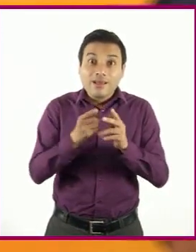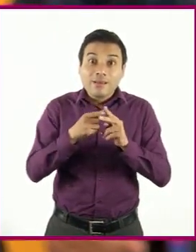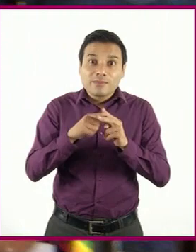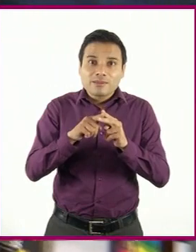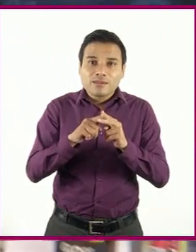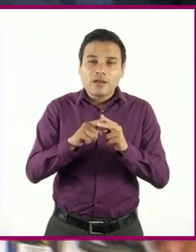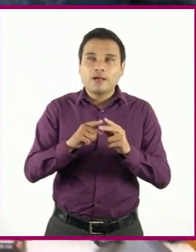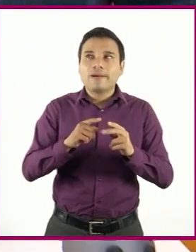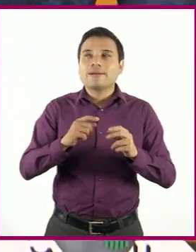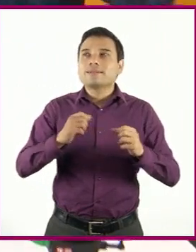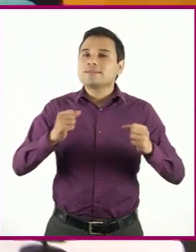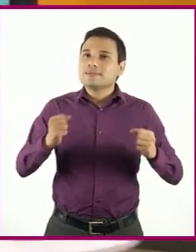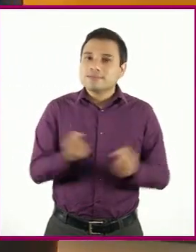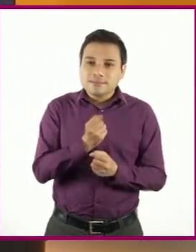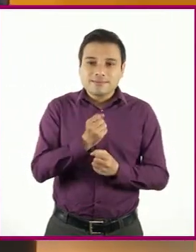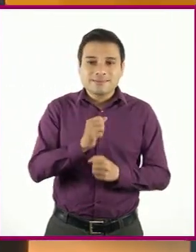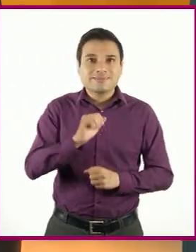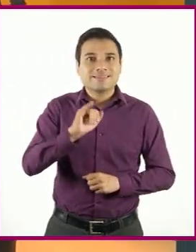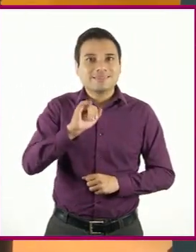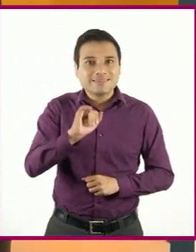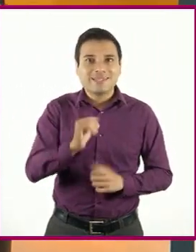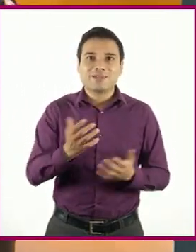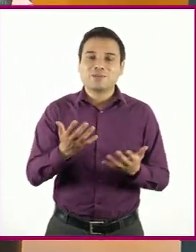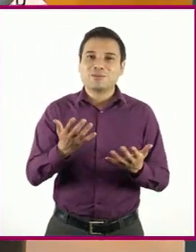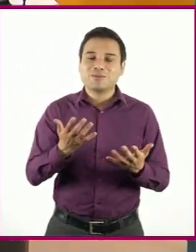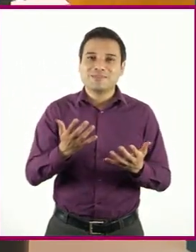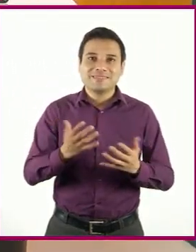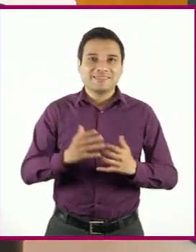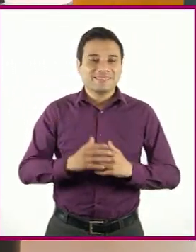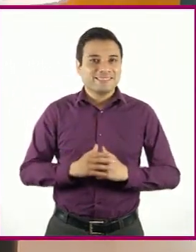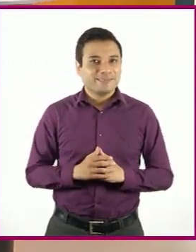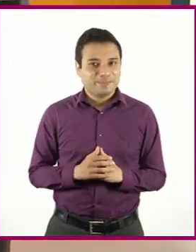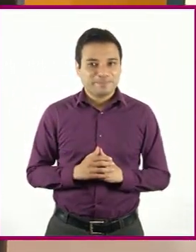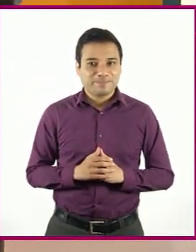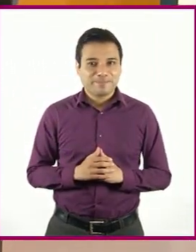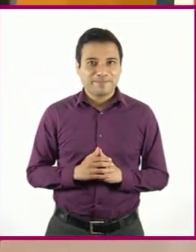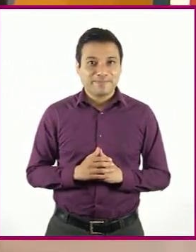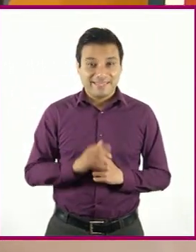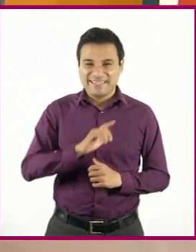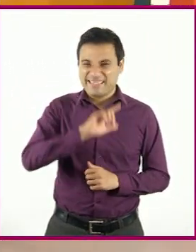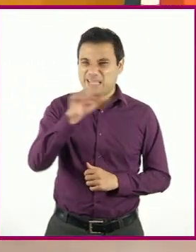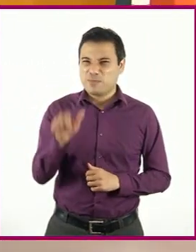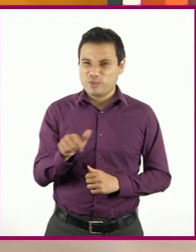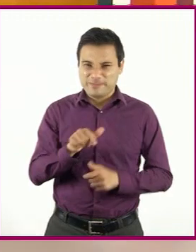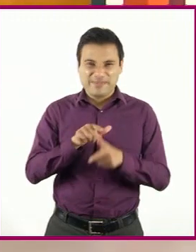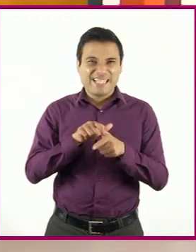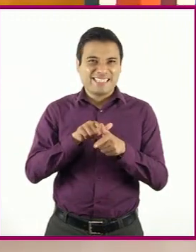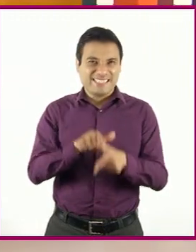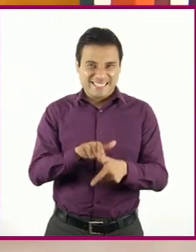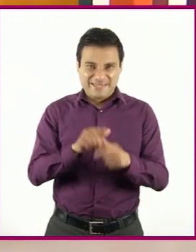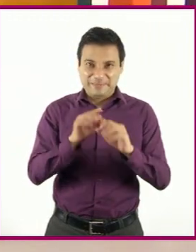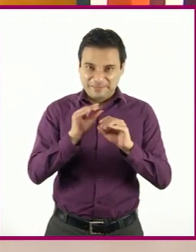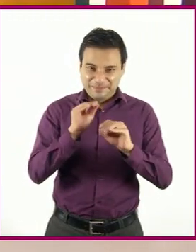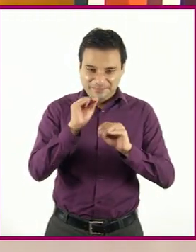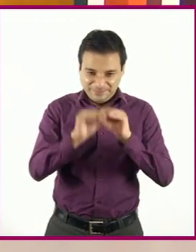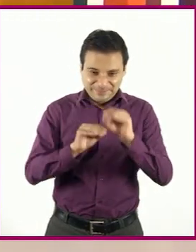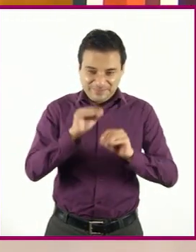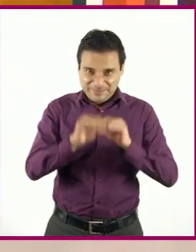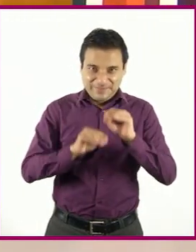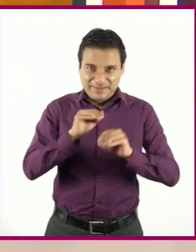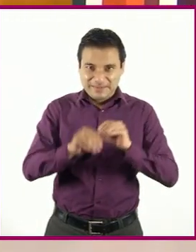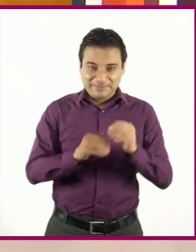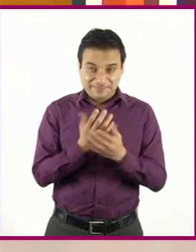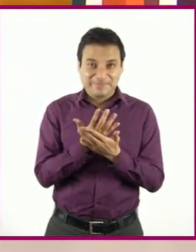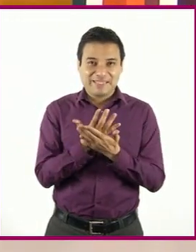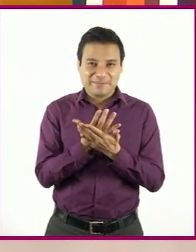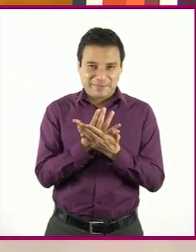es cierto, Teresa. ¿Qué te parece si continuamos más adelante con la elaboración de nuestro